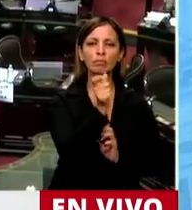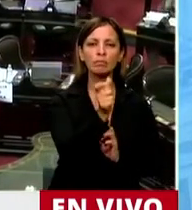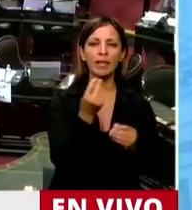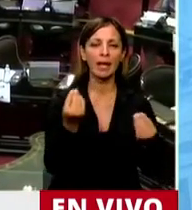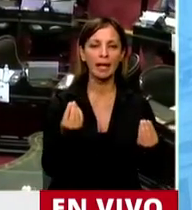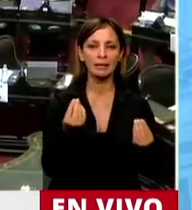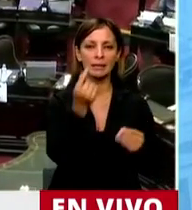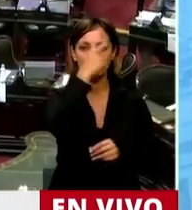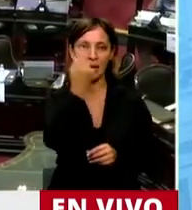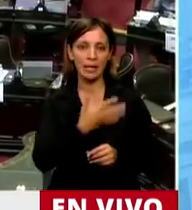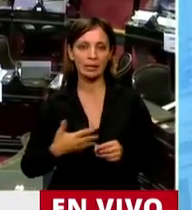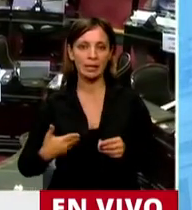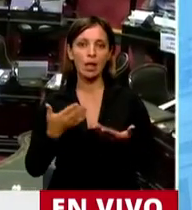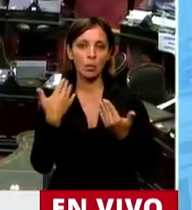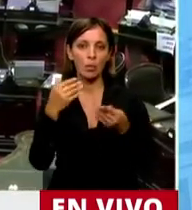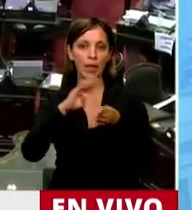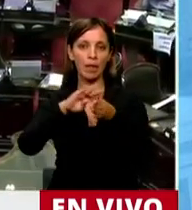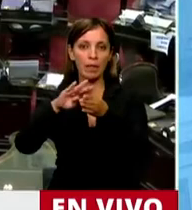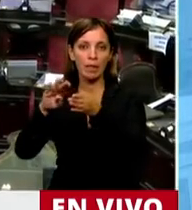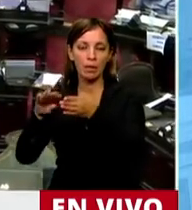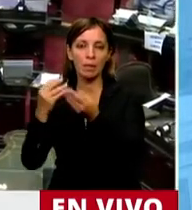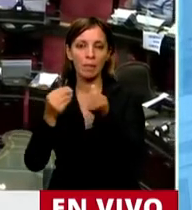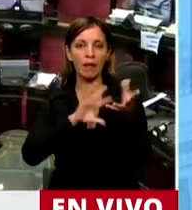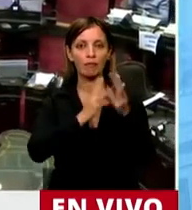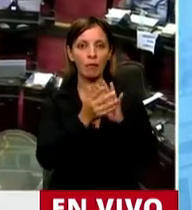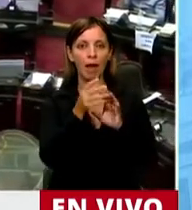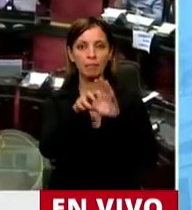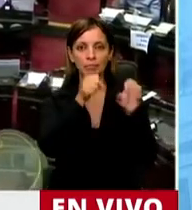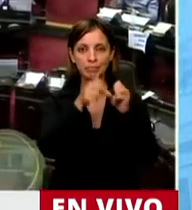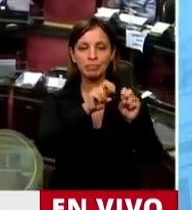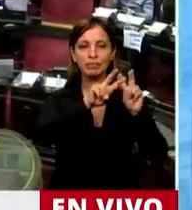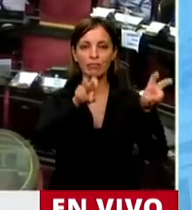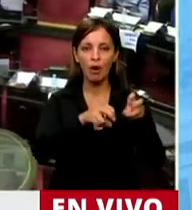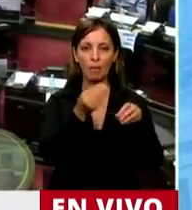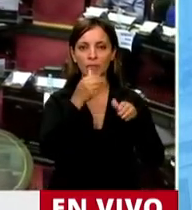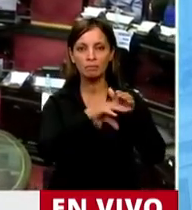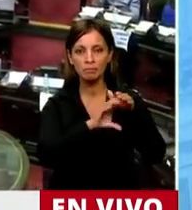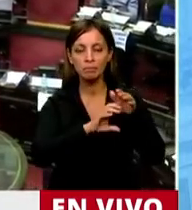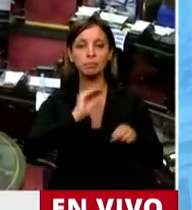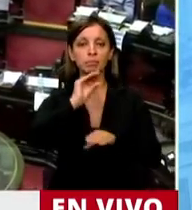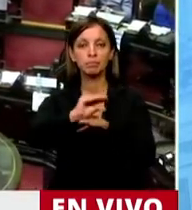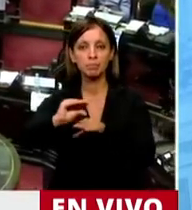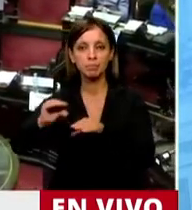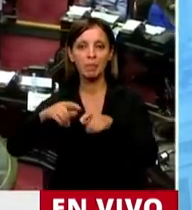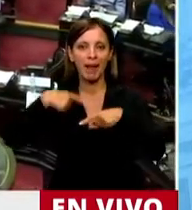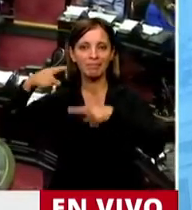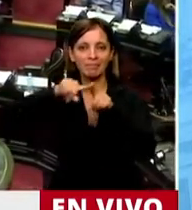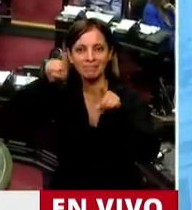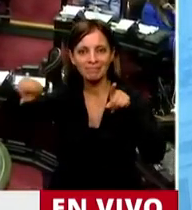el Estado de endeudarse para captar medios de financiamiento, para realizar inversiones